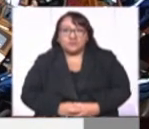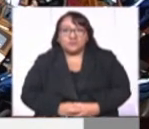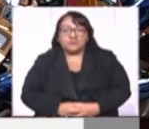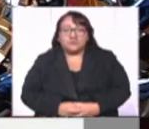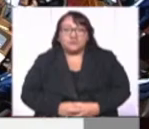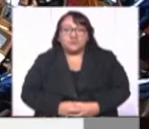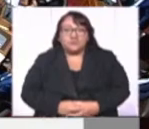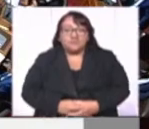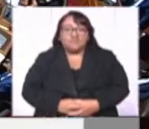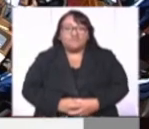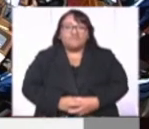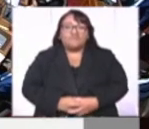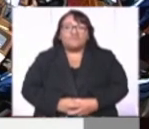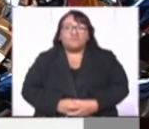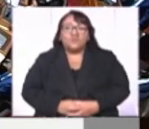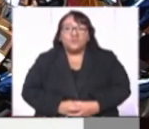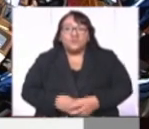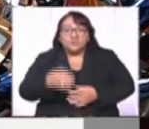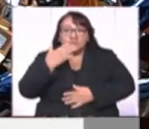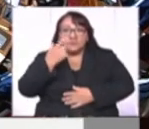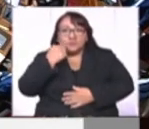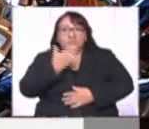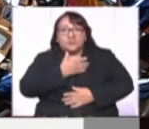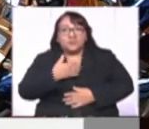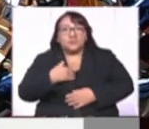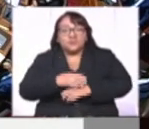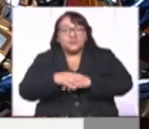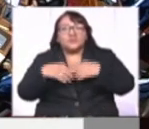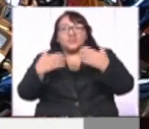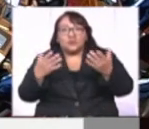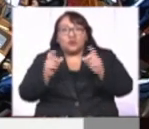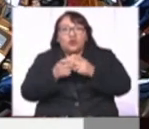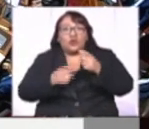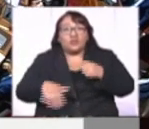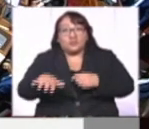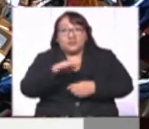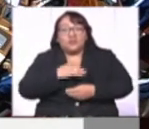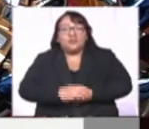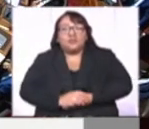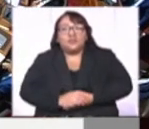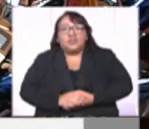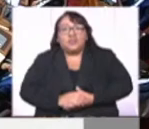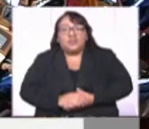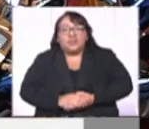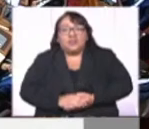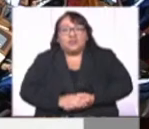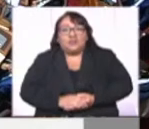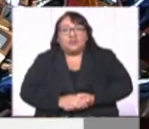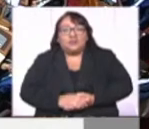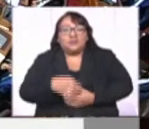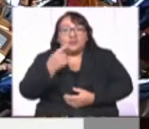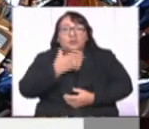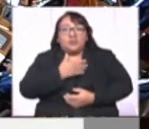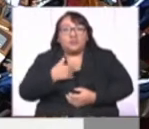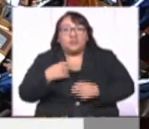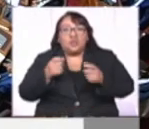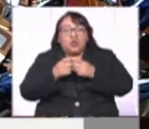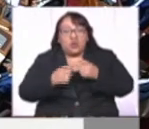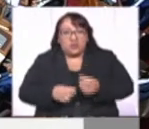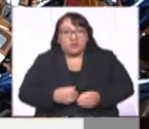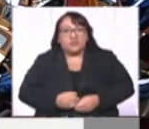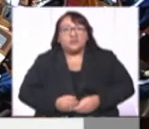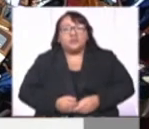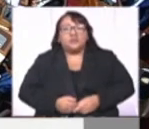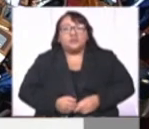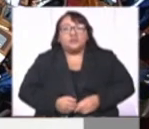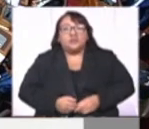Muchas gracias, señor presidente. Mi saludo a la representación nacional. Señor presidente, señores congresistas,